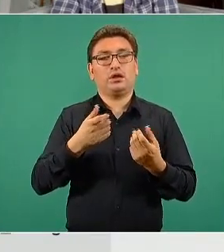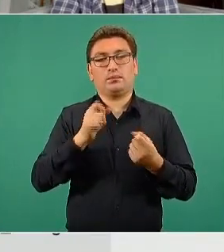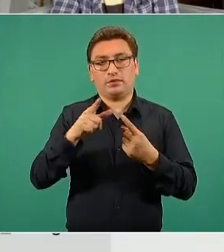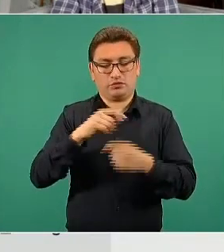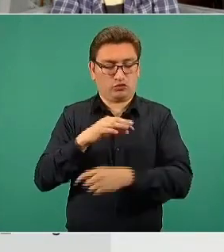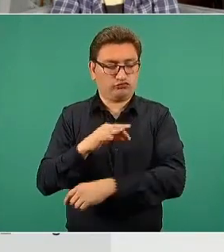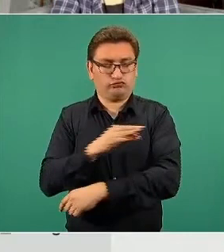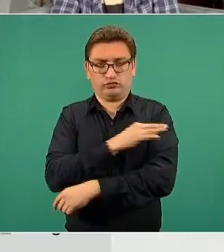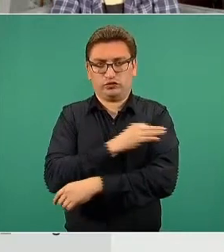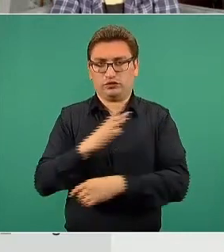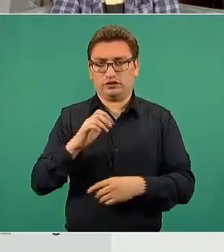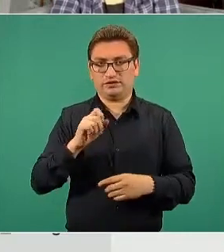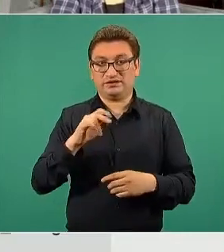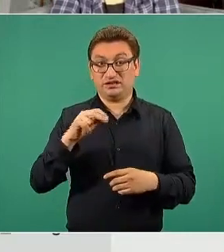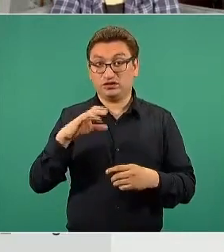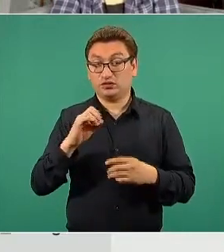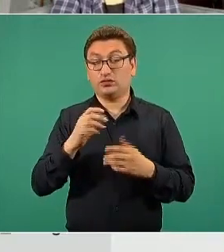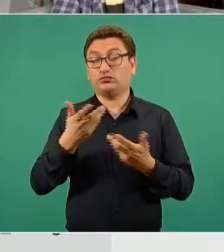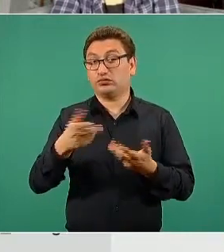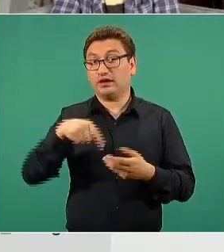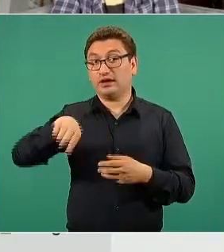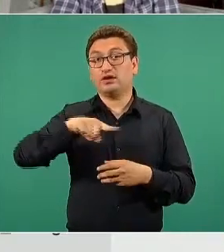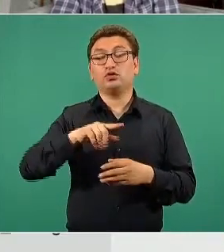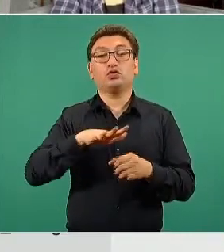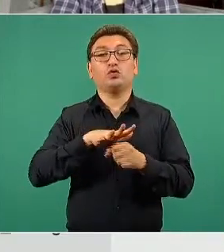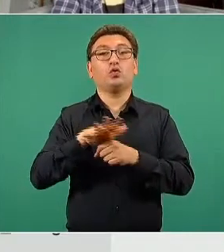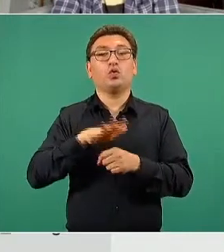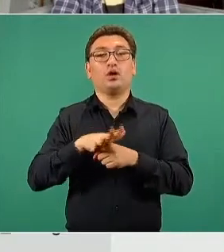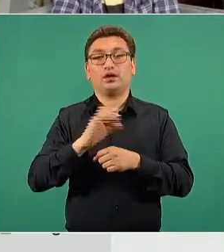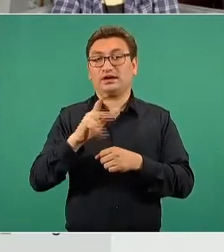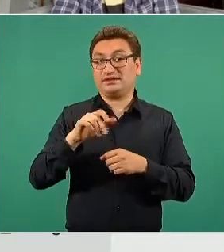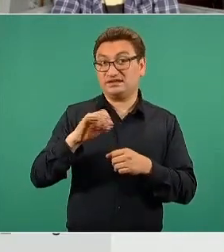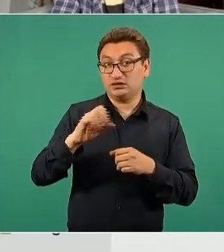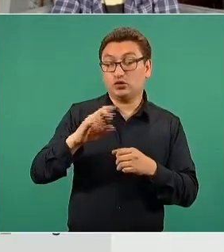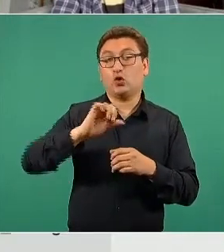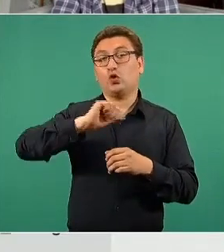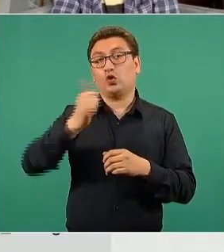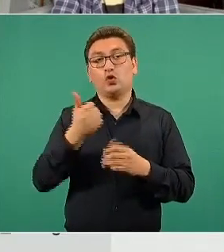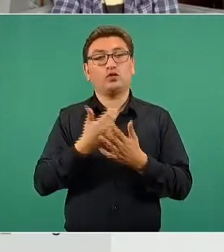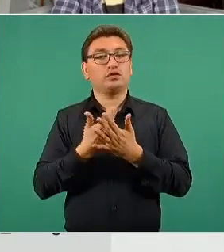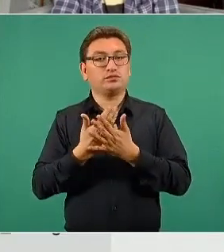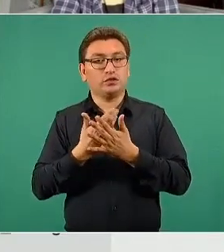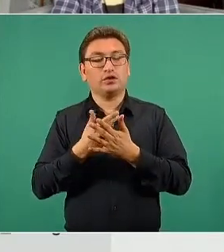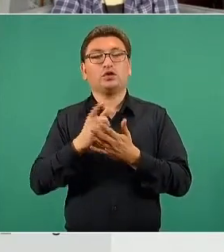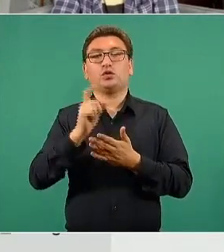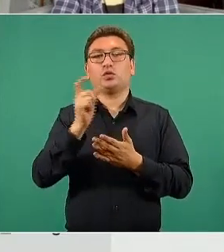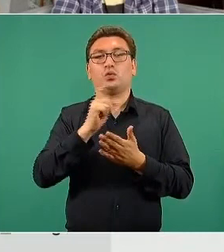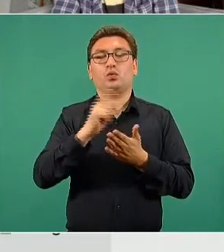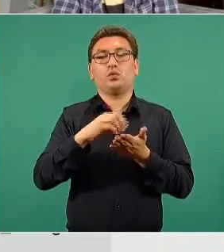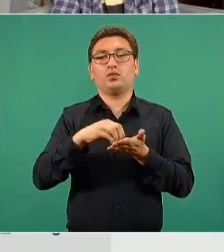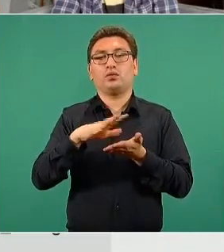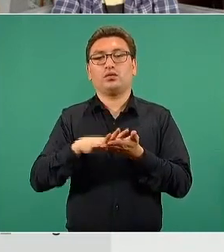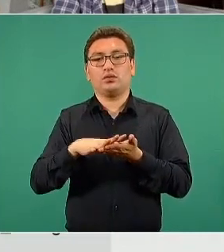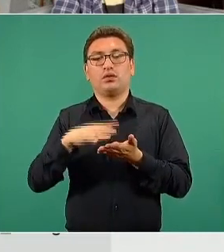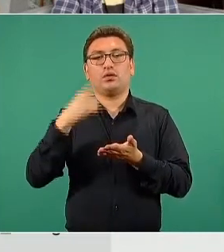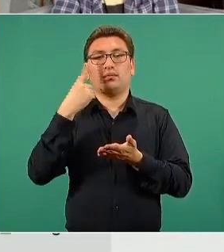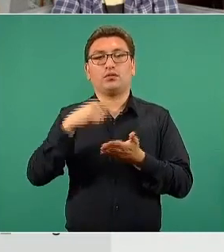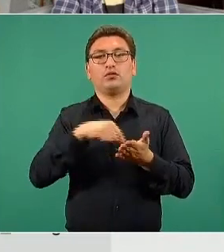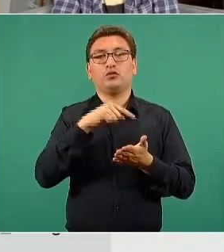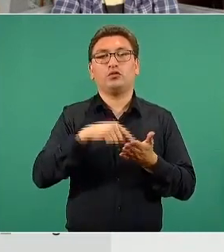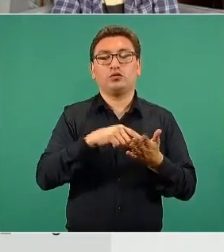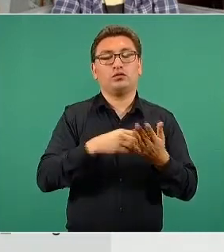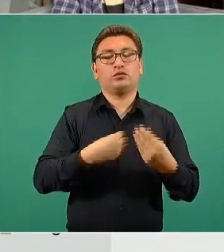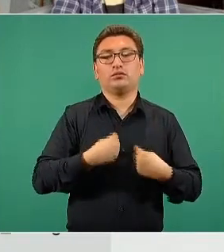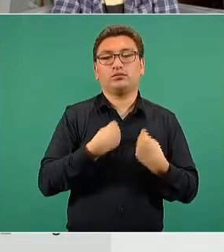CanSino. ¿Ellos se tienen que aplicar la de esta de CanSino o podrían esperar a la que les corresponde según su lugar de